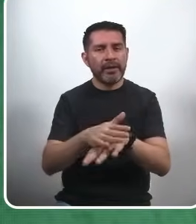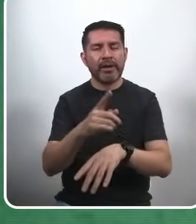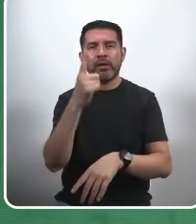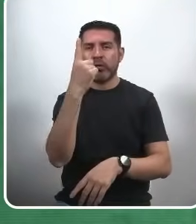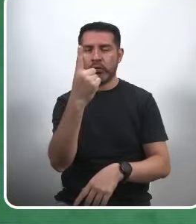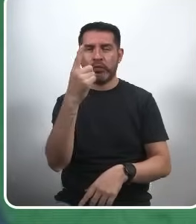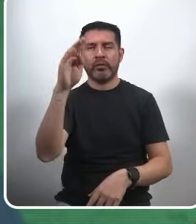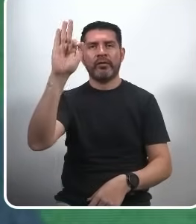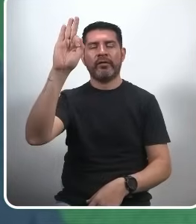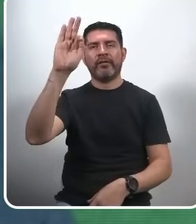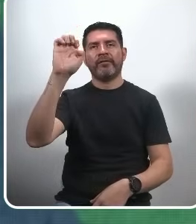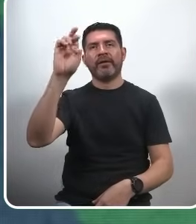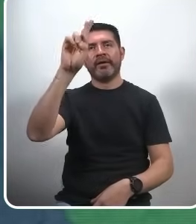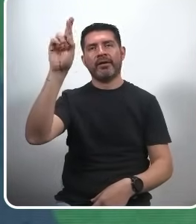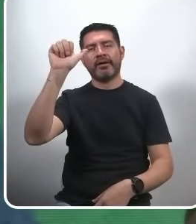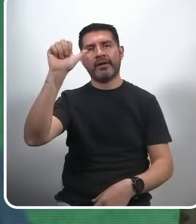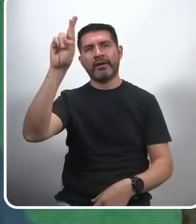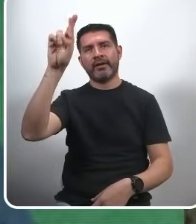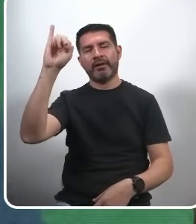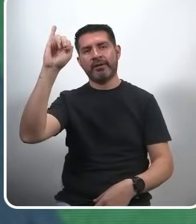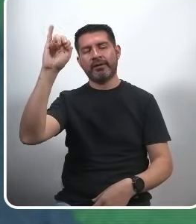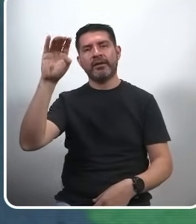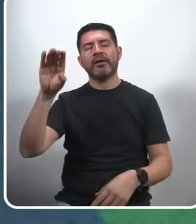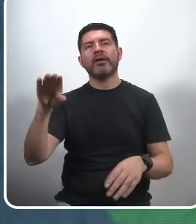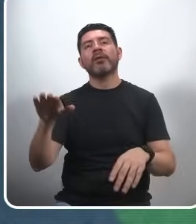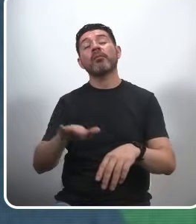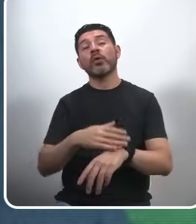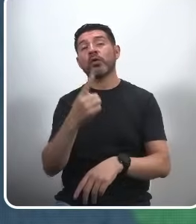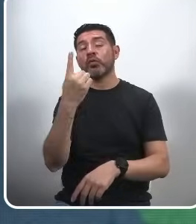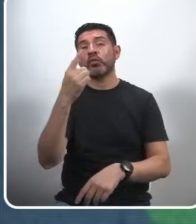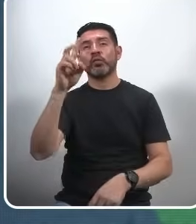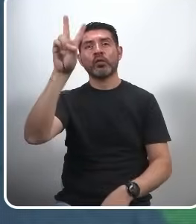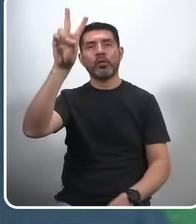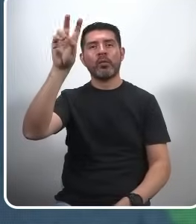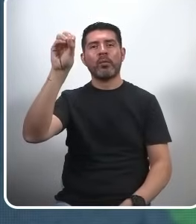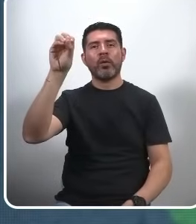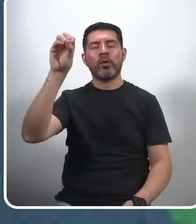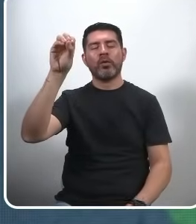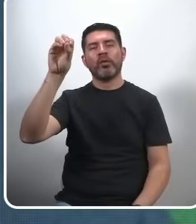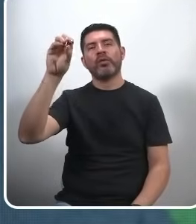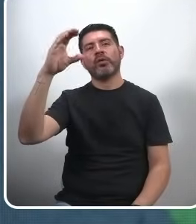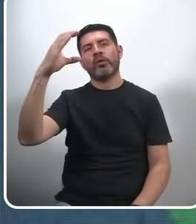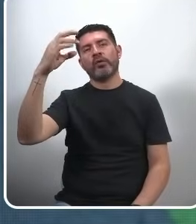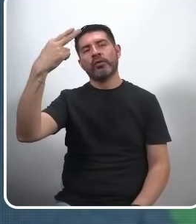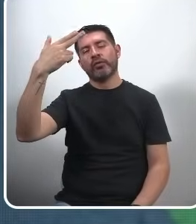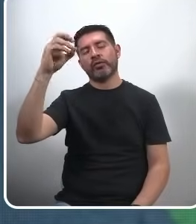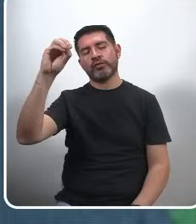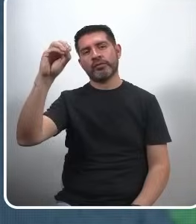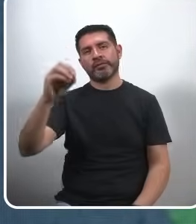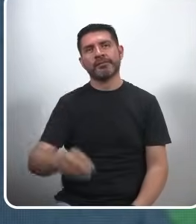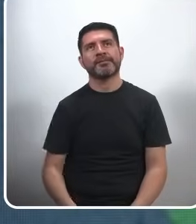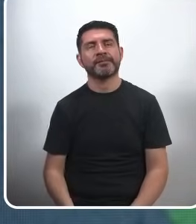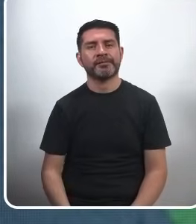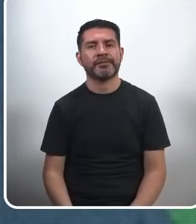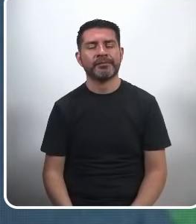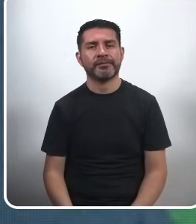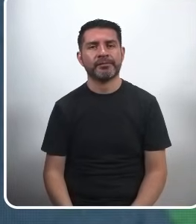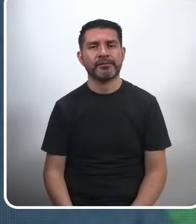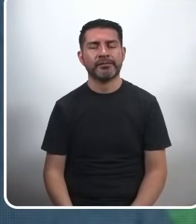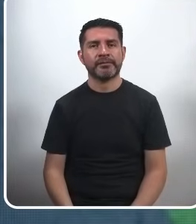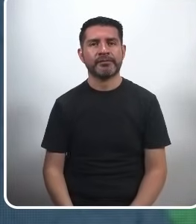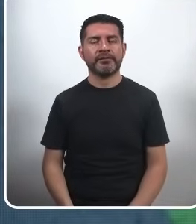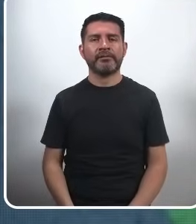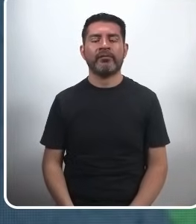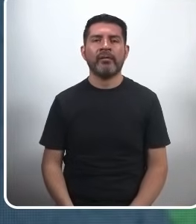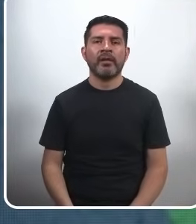Pero inmoral, ¿por qué? ¿Por qué dice que fue inmoral? Escucha, porque la primogenitura de Esaú no solo era un tema